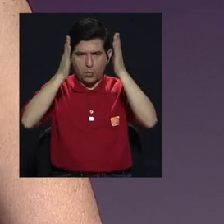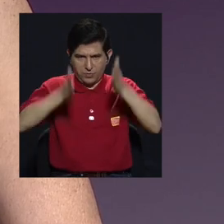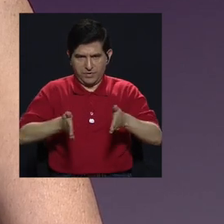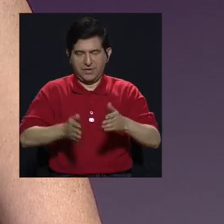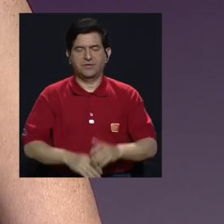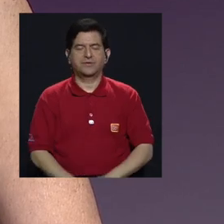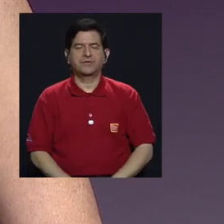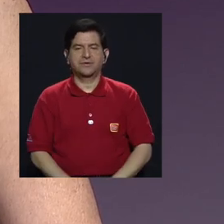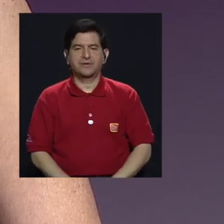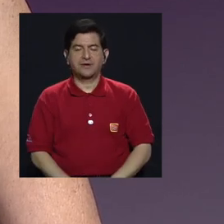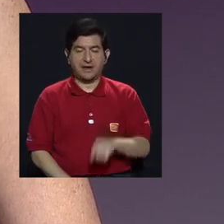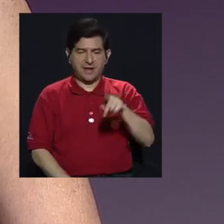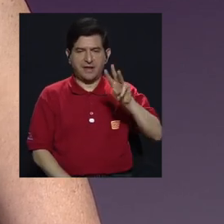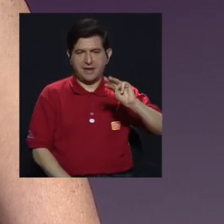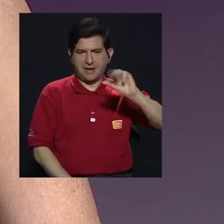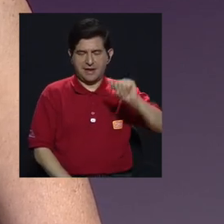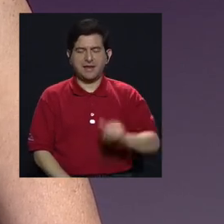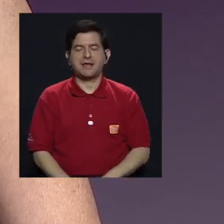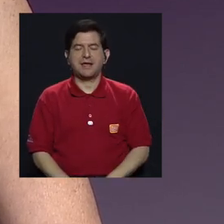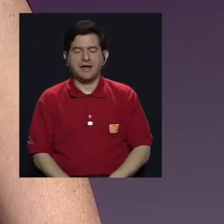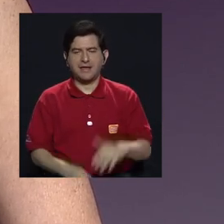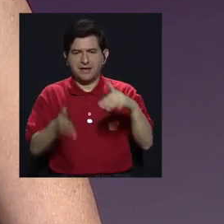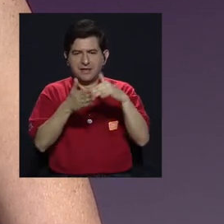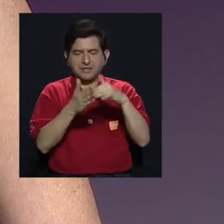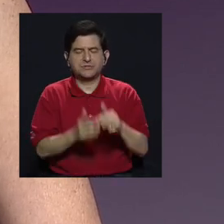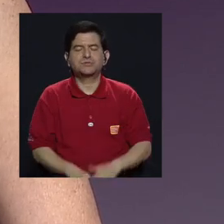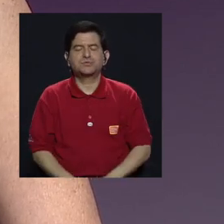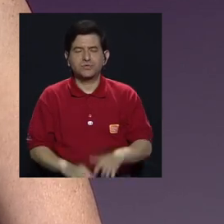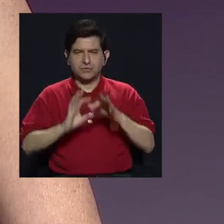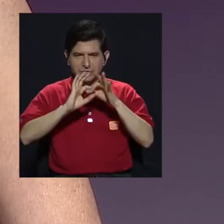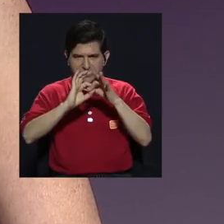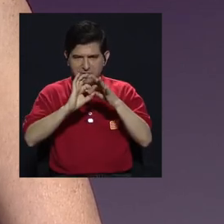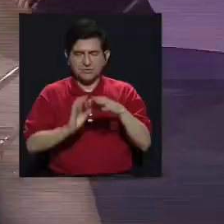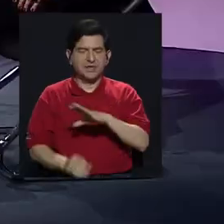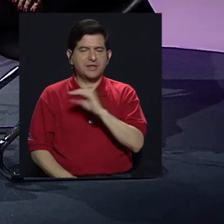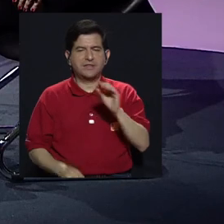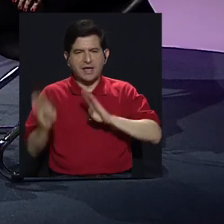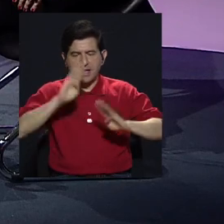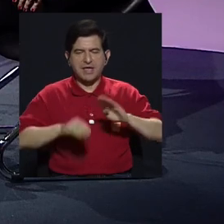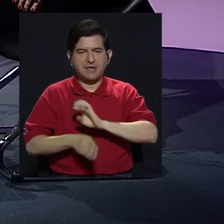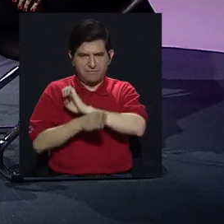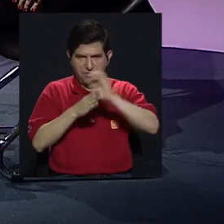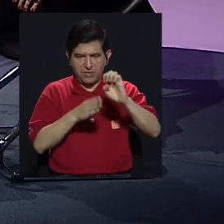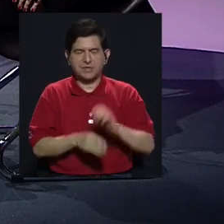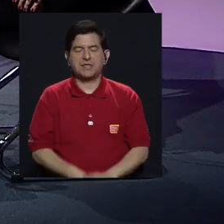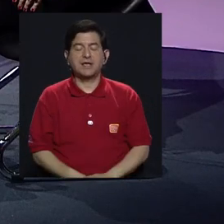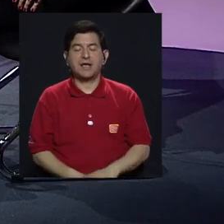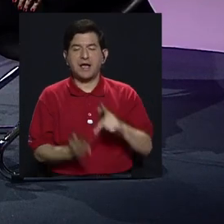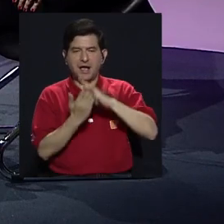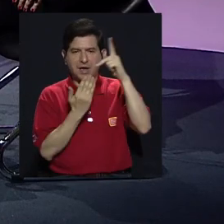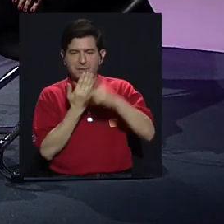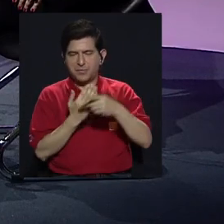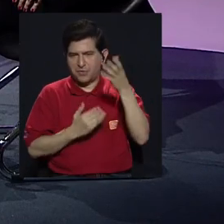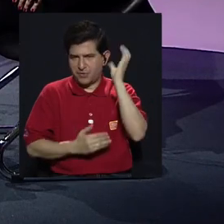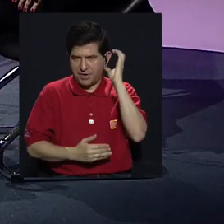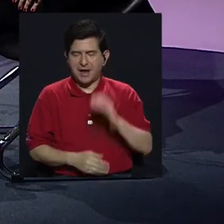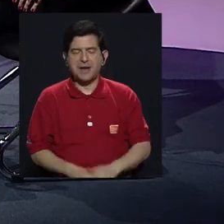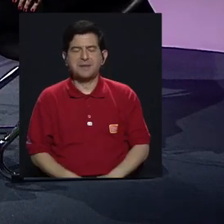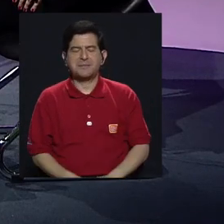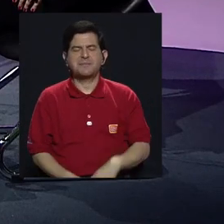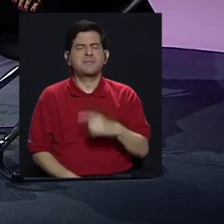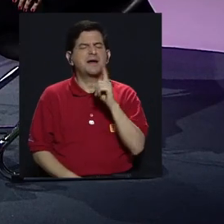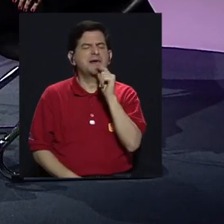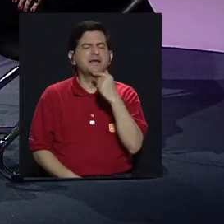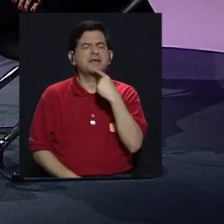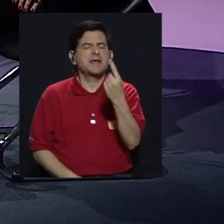comunicadora, con una maestría en sexología y otra en bioética, conocida por su programa radial ¿Quién dijo sexo? Antes se